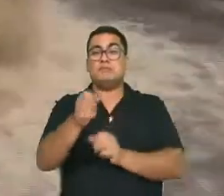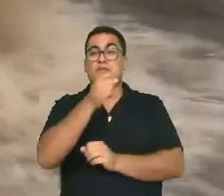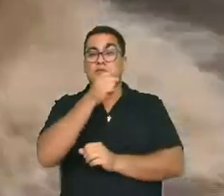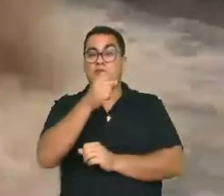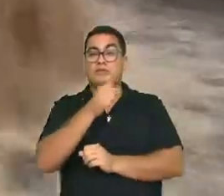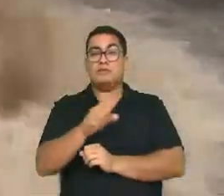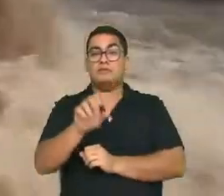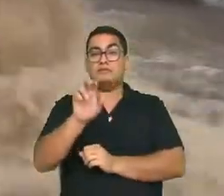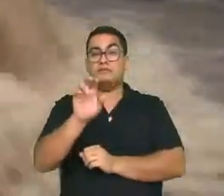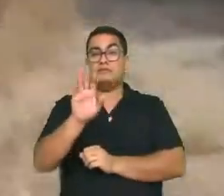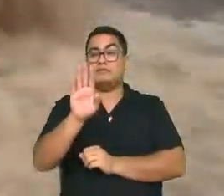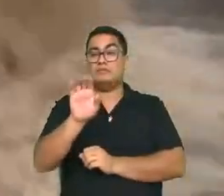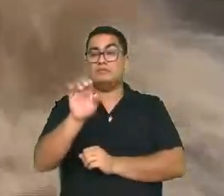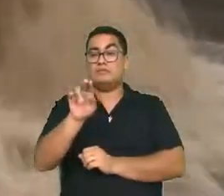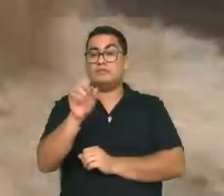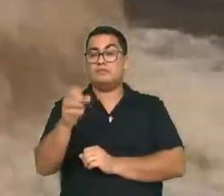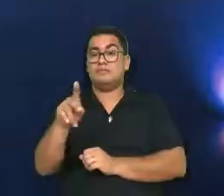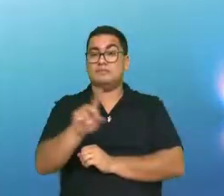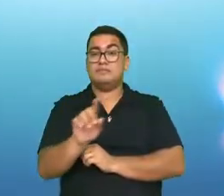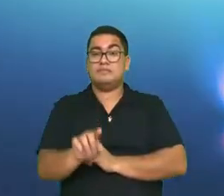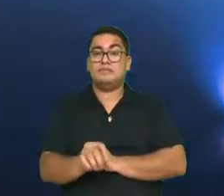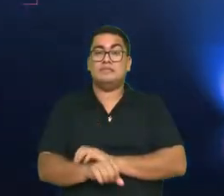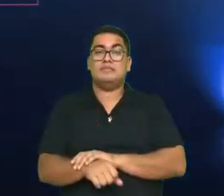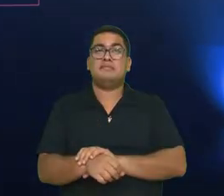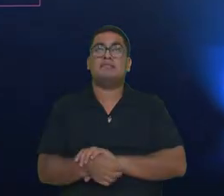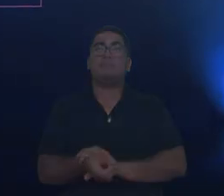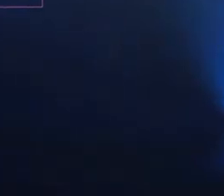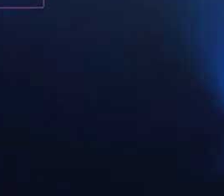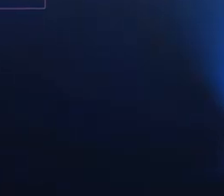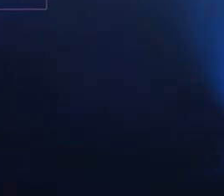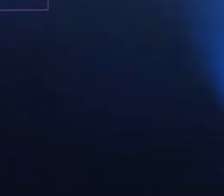parlamentario, informó Vanessa Paz.